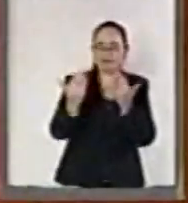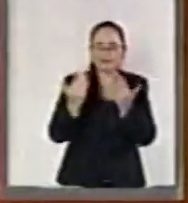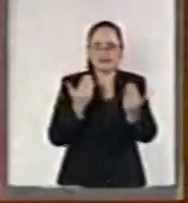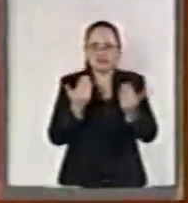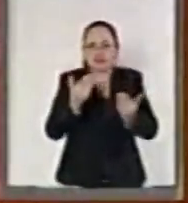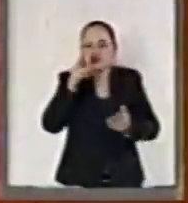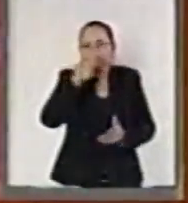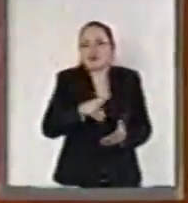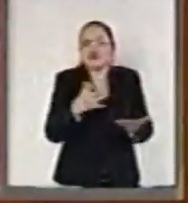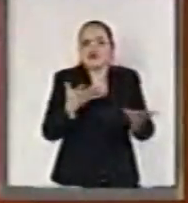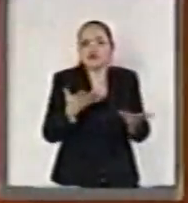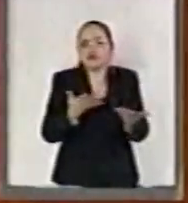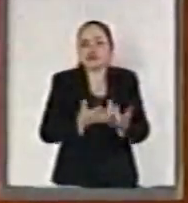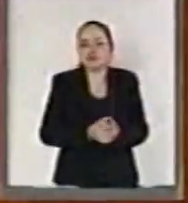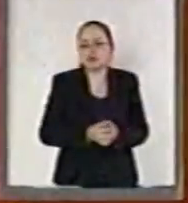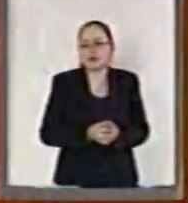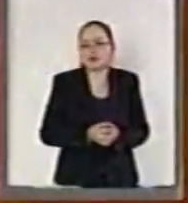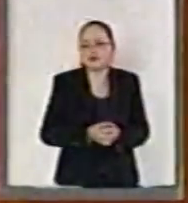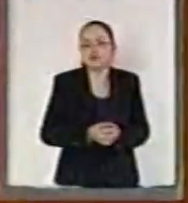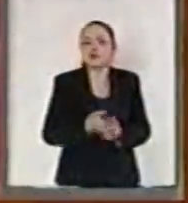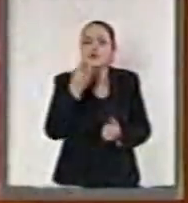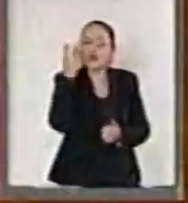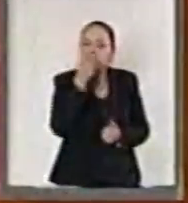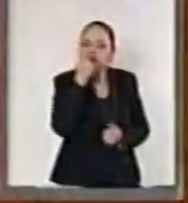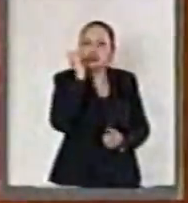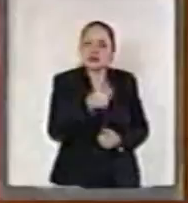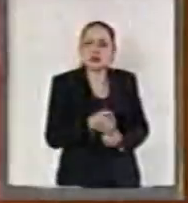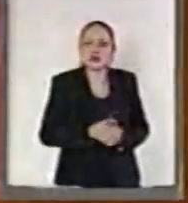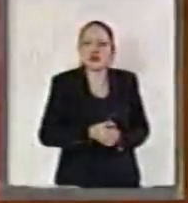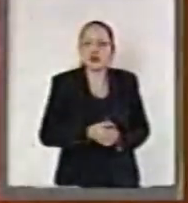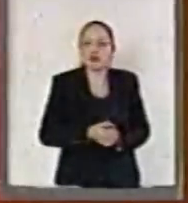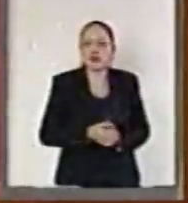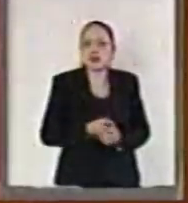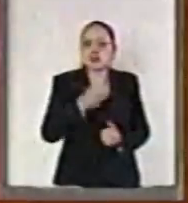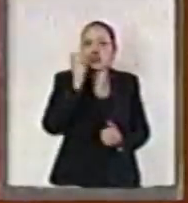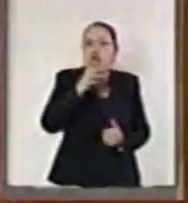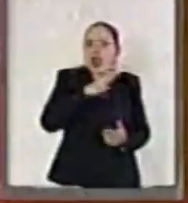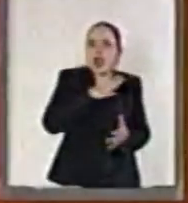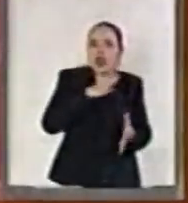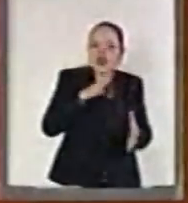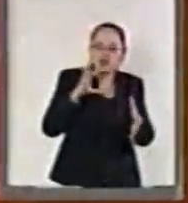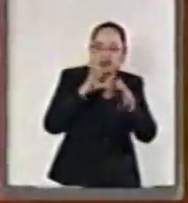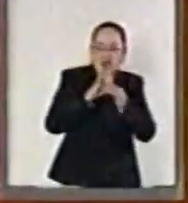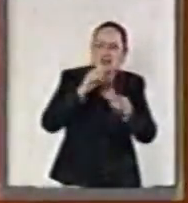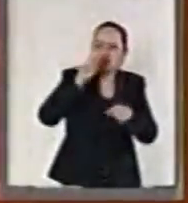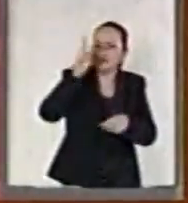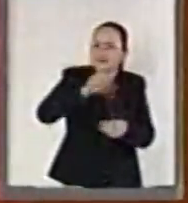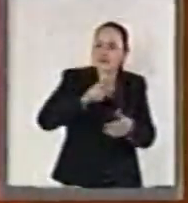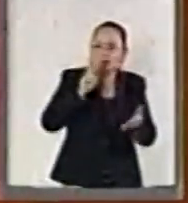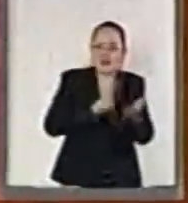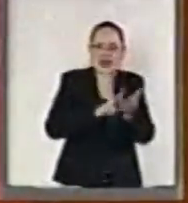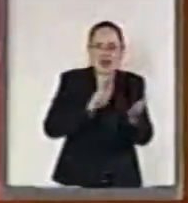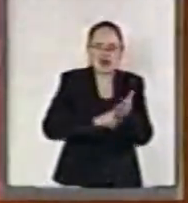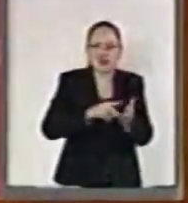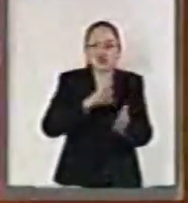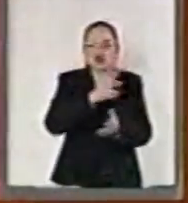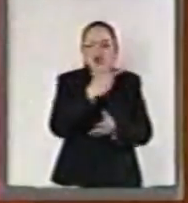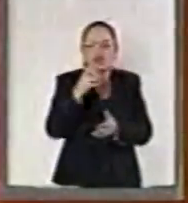que donde equivale a un increíble aumento de